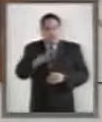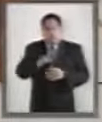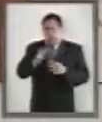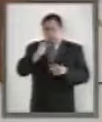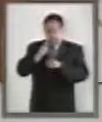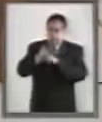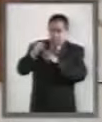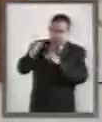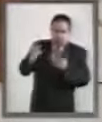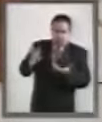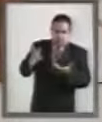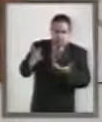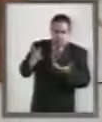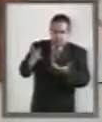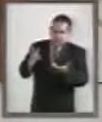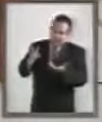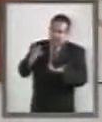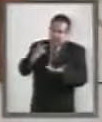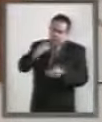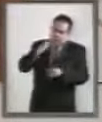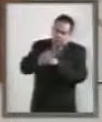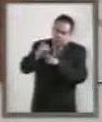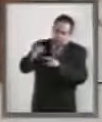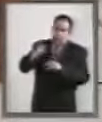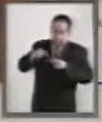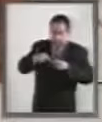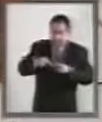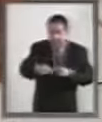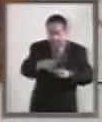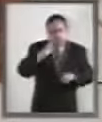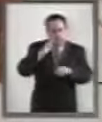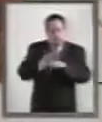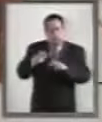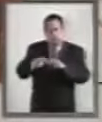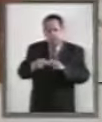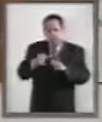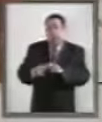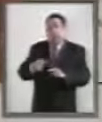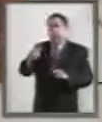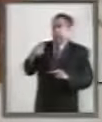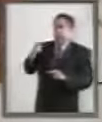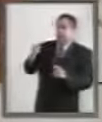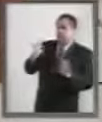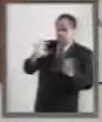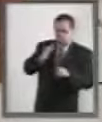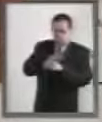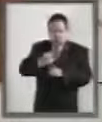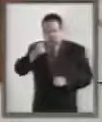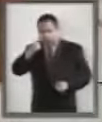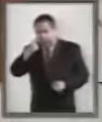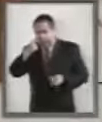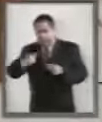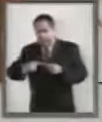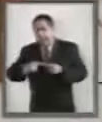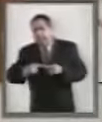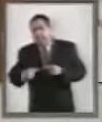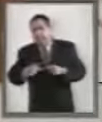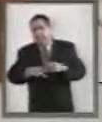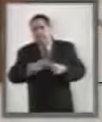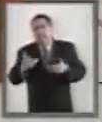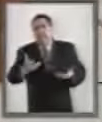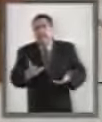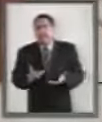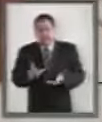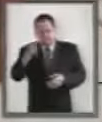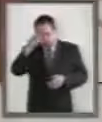responsabilidad, aunque lo será a partir de hoy. Vamos a ver qué logra usted hacer en este desastre económico